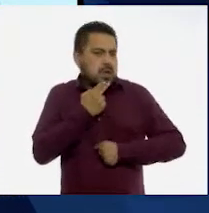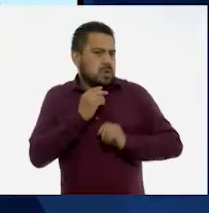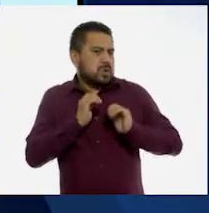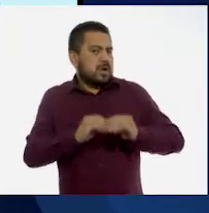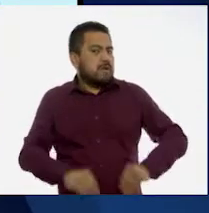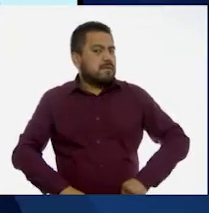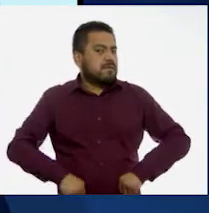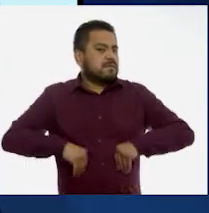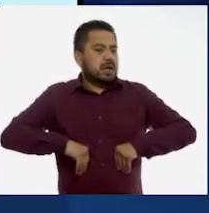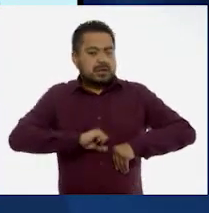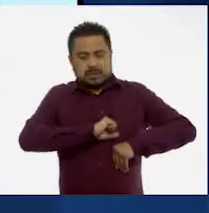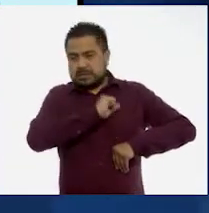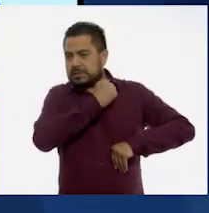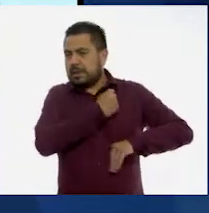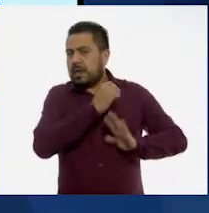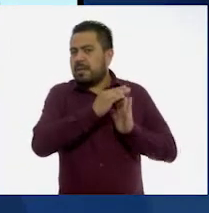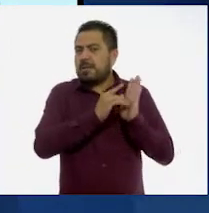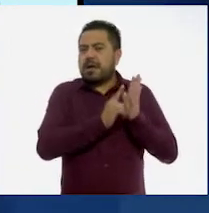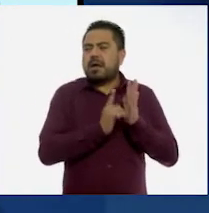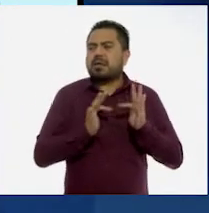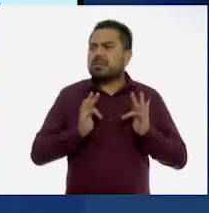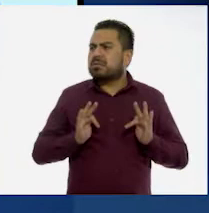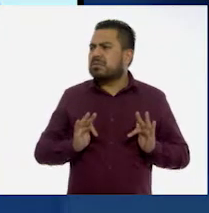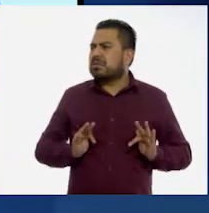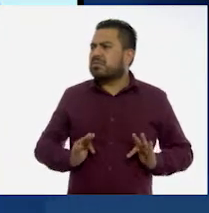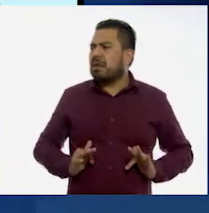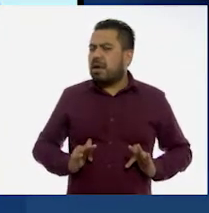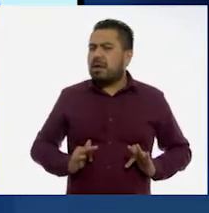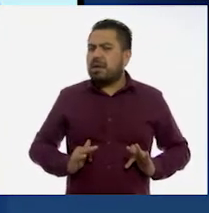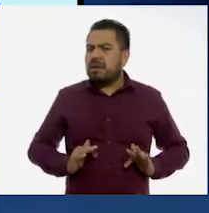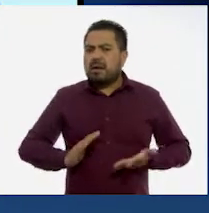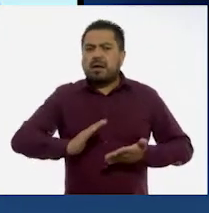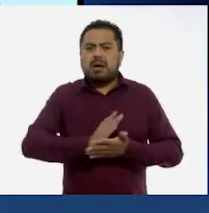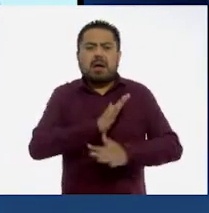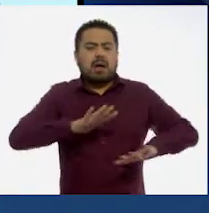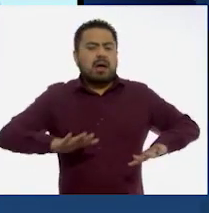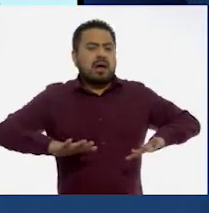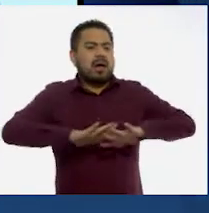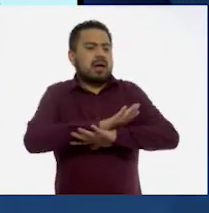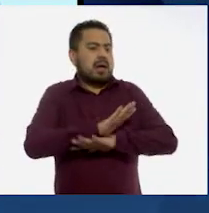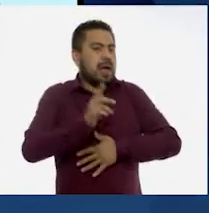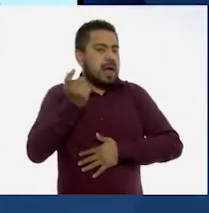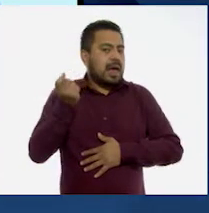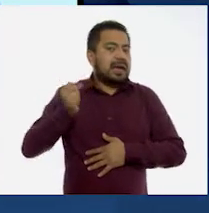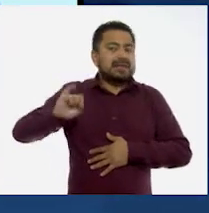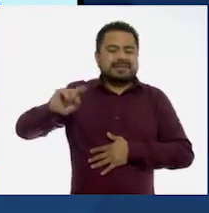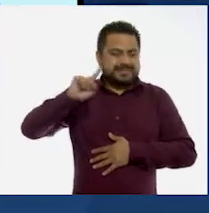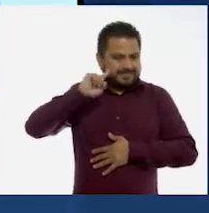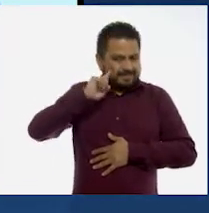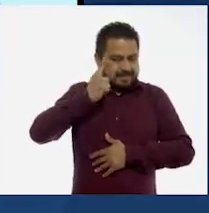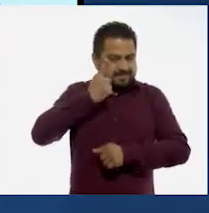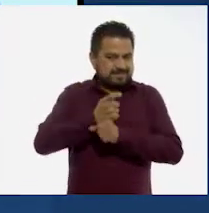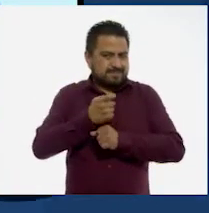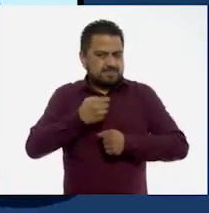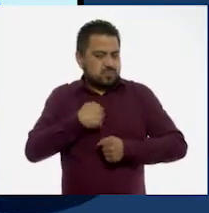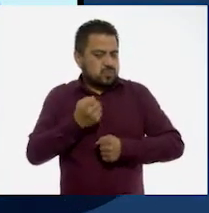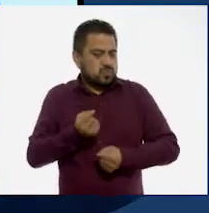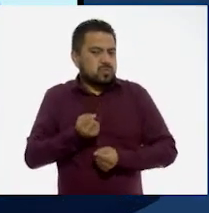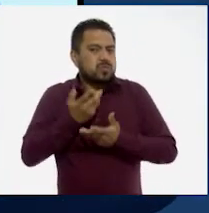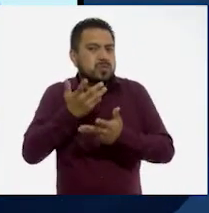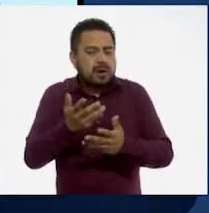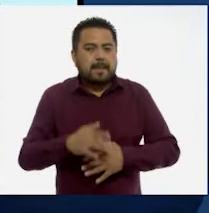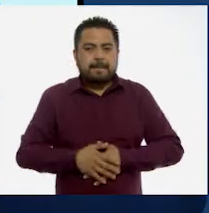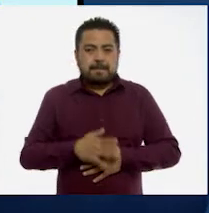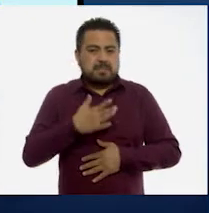vida sana, metódica y tranquila. Y si lo cambiamos, nos va a quedar de esta manera en primera persona.